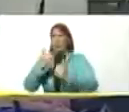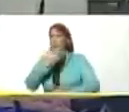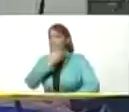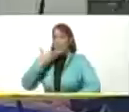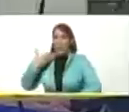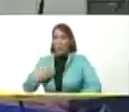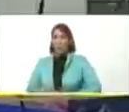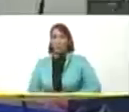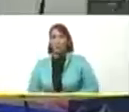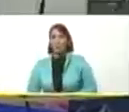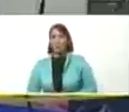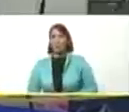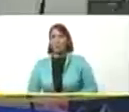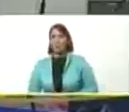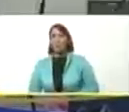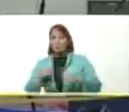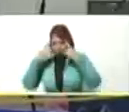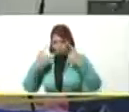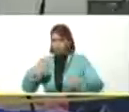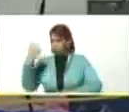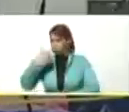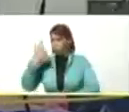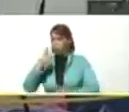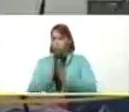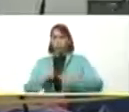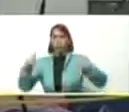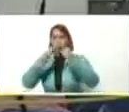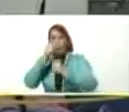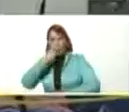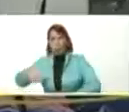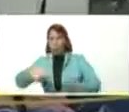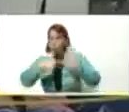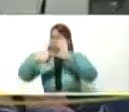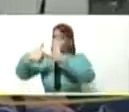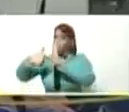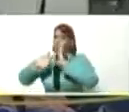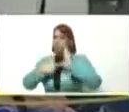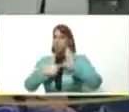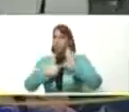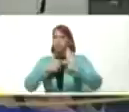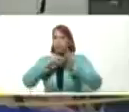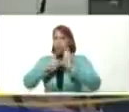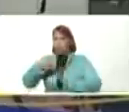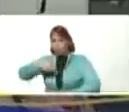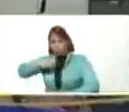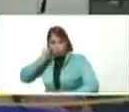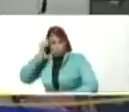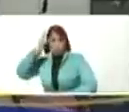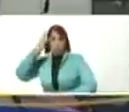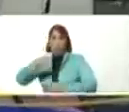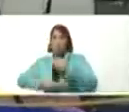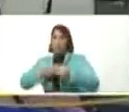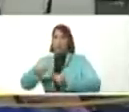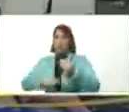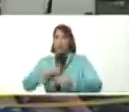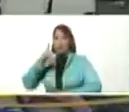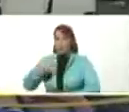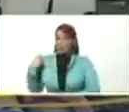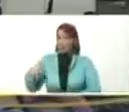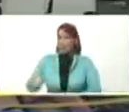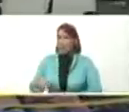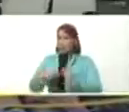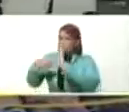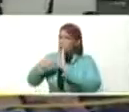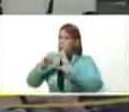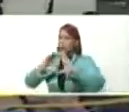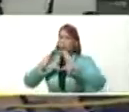a ser la mejor. Estoy convencido que los anzoatiguenses vamos a dar una demostración de lo que somos capaces de hacer, de lo que tenemos. Vamos a